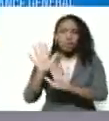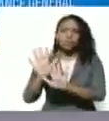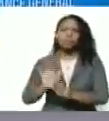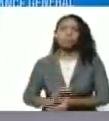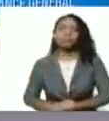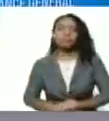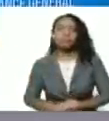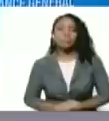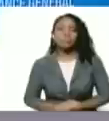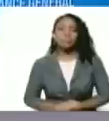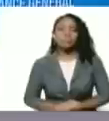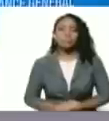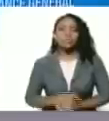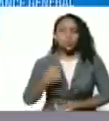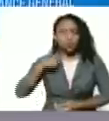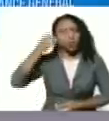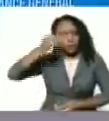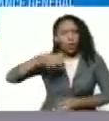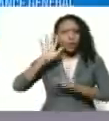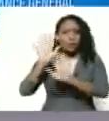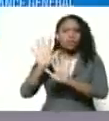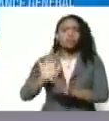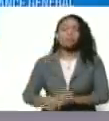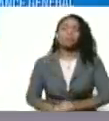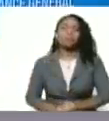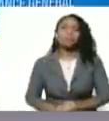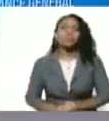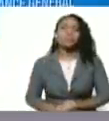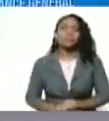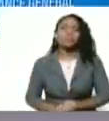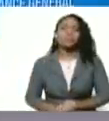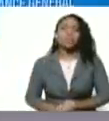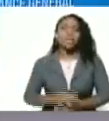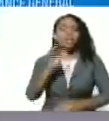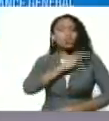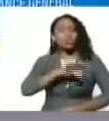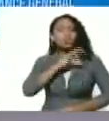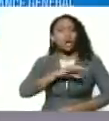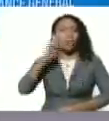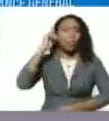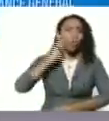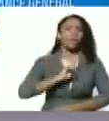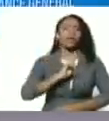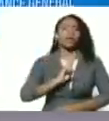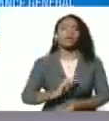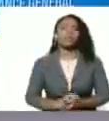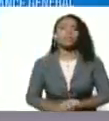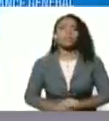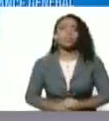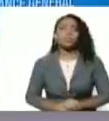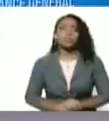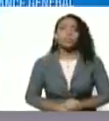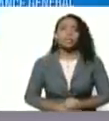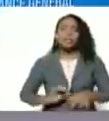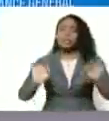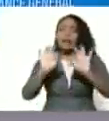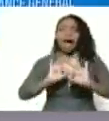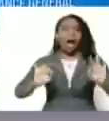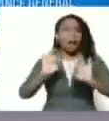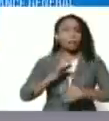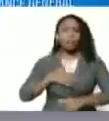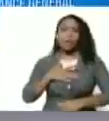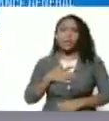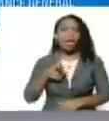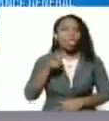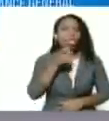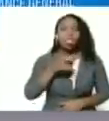verdad. Así lo creo. Es el socialismo bolivariano. Nadie puede buscar, como lo decía